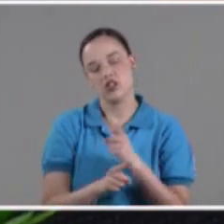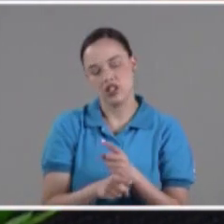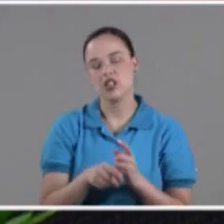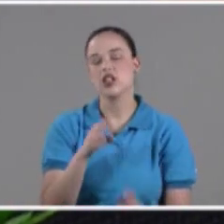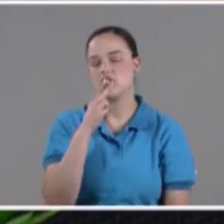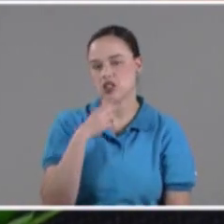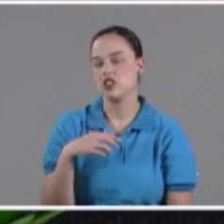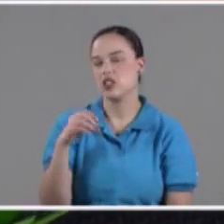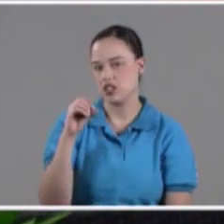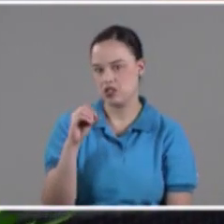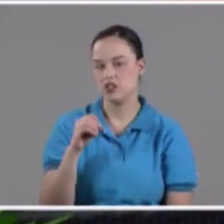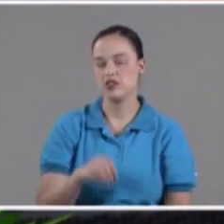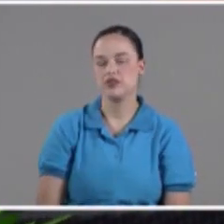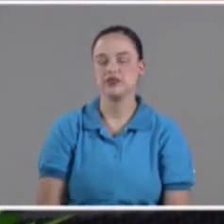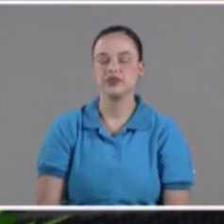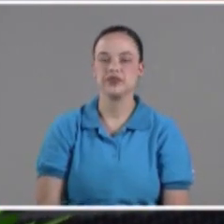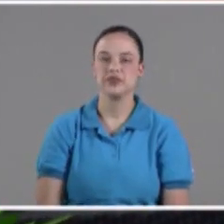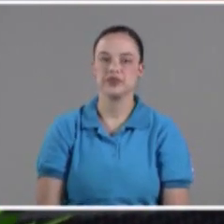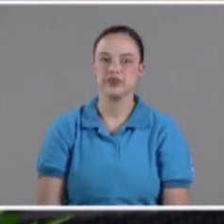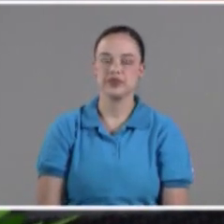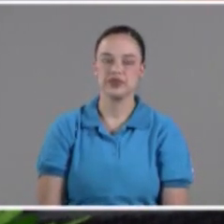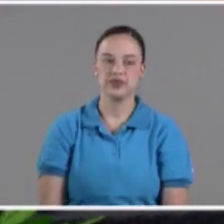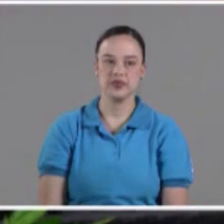y lo dejan a uno quietos